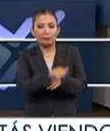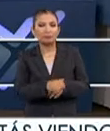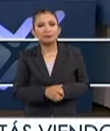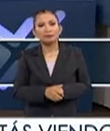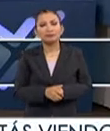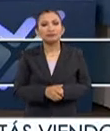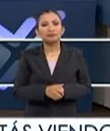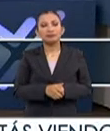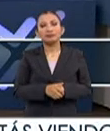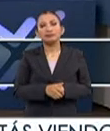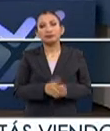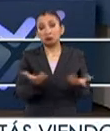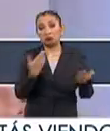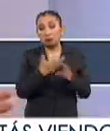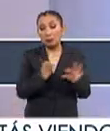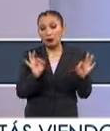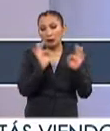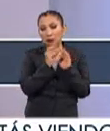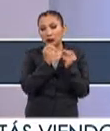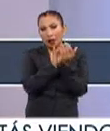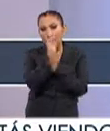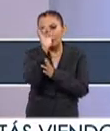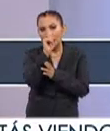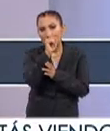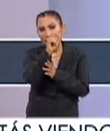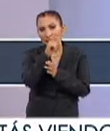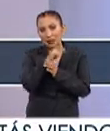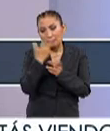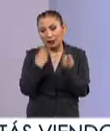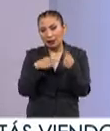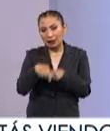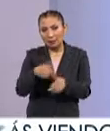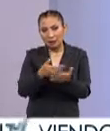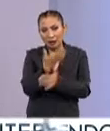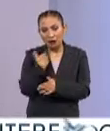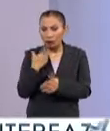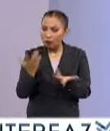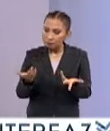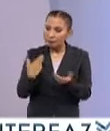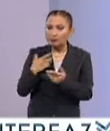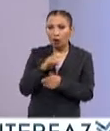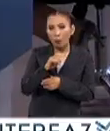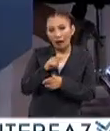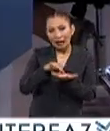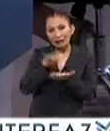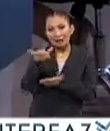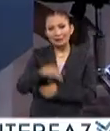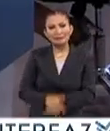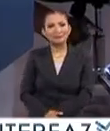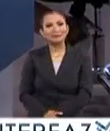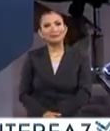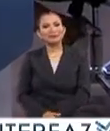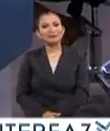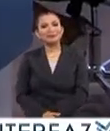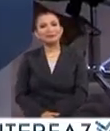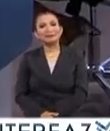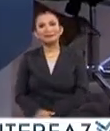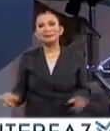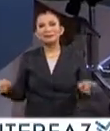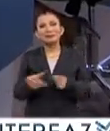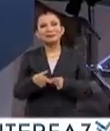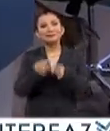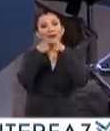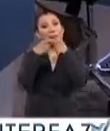alternativas muy importantes. Te agradecemos mucho, Trixia, haber estado con nosotros esta mañana. Al contrario, Anita Omar, gracias. Gracias, Trixia. Hacemos una